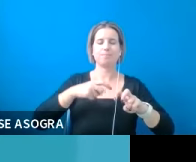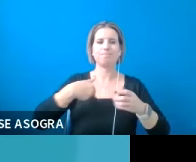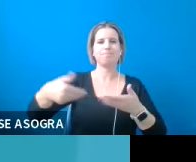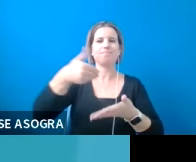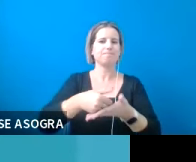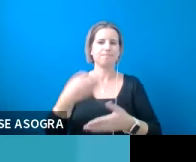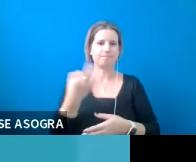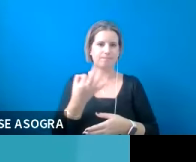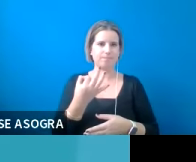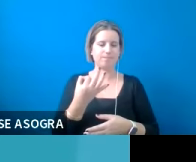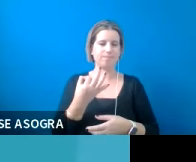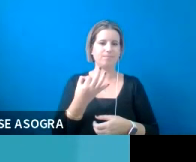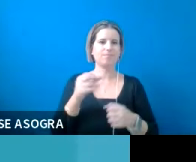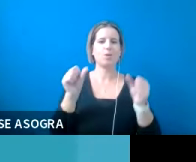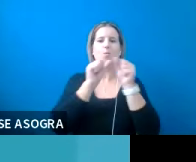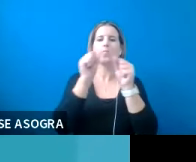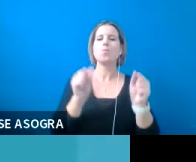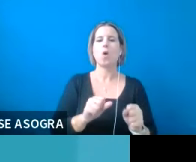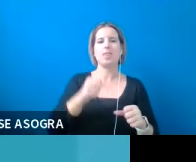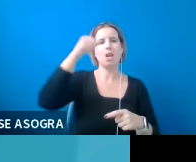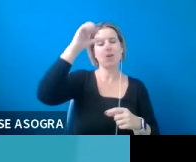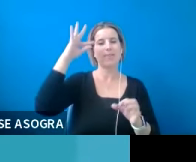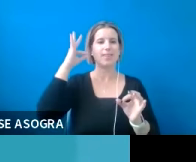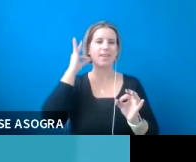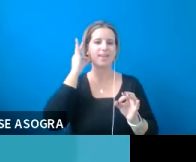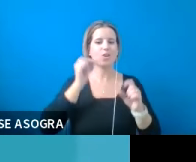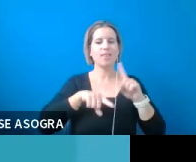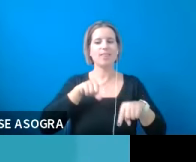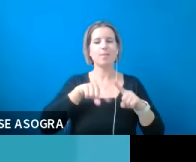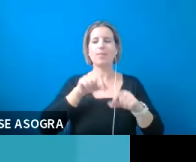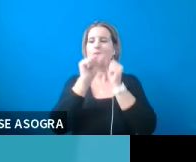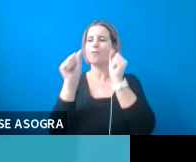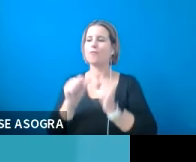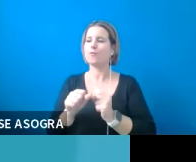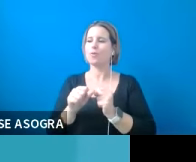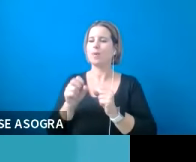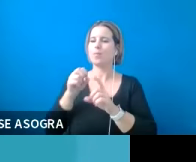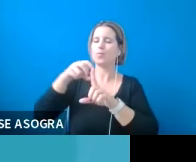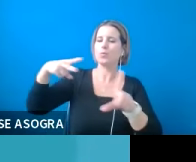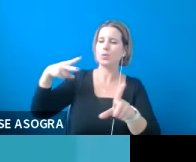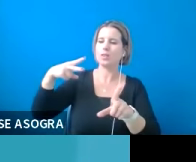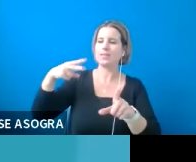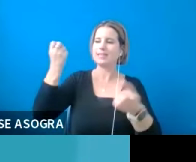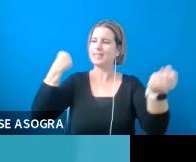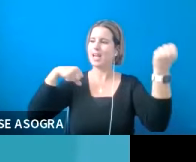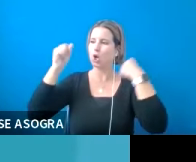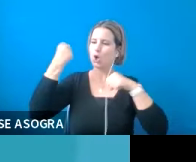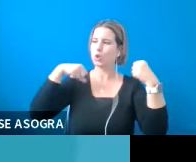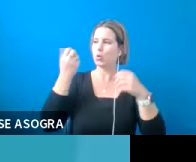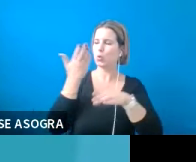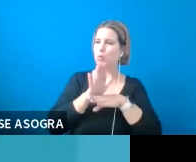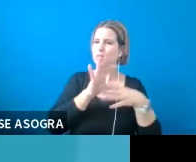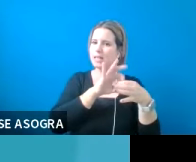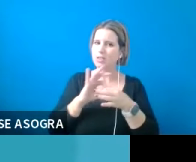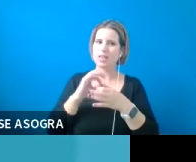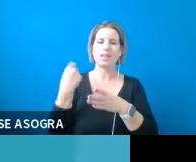que los estereotipos de género moldean la forma en la que se perciben las conductas que se asocian al autismo y